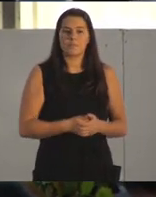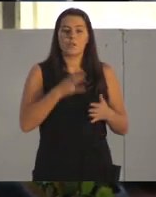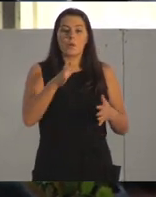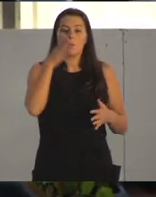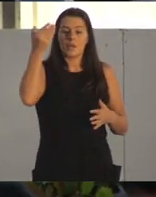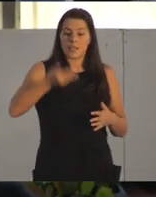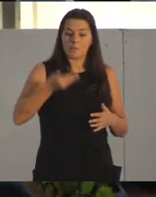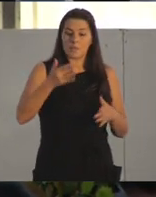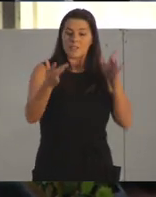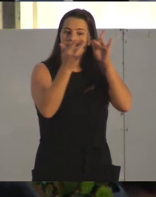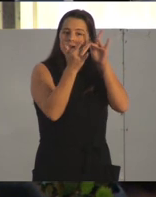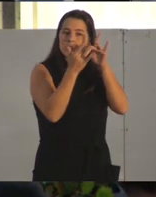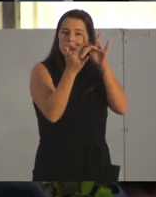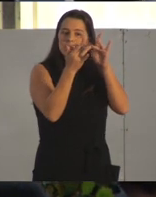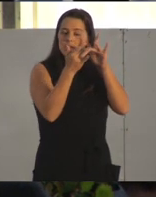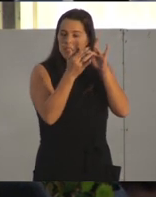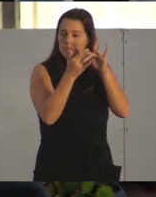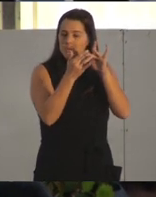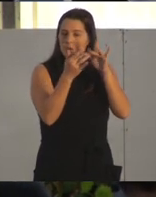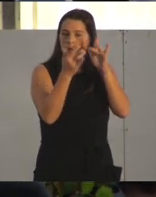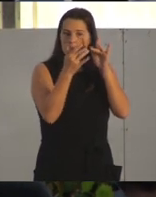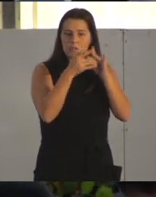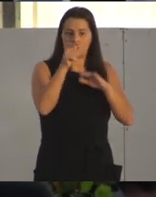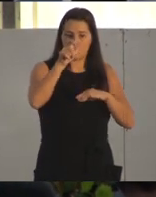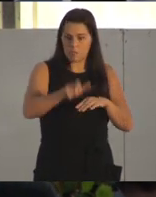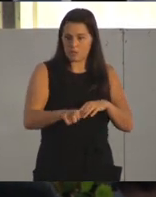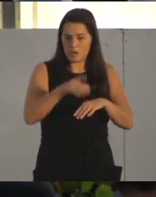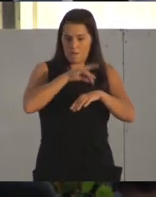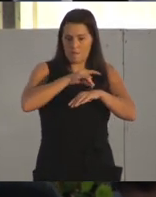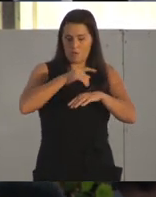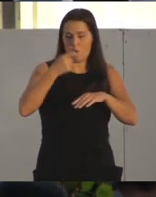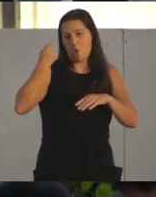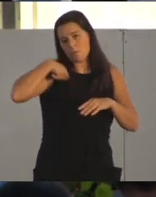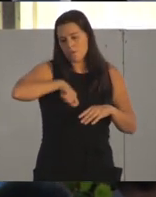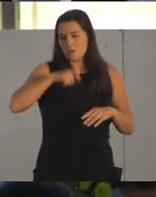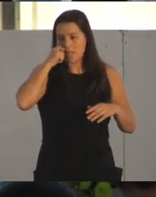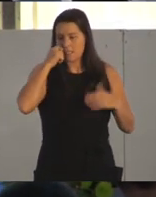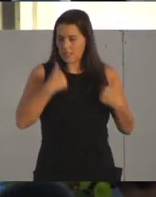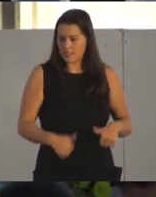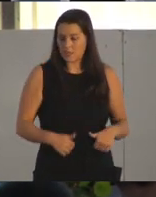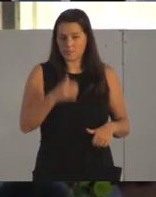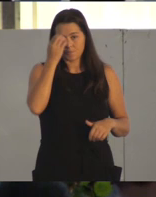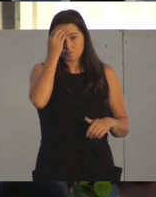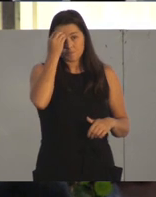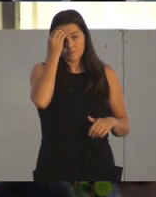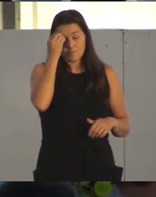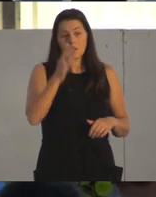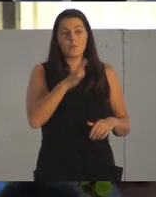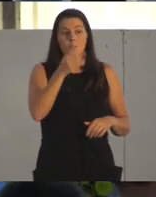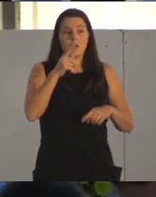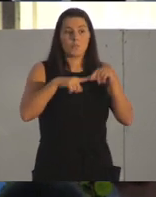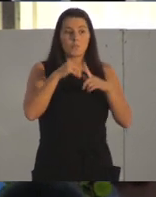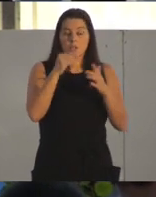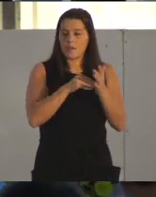importante también contactar con personal sanitario? Porque a veces parece mentira, pero nos